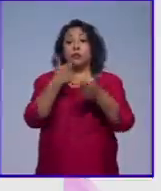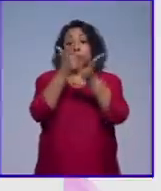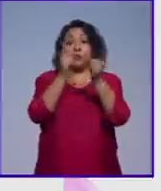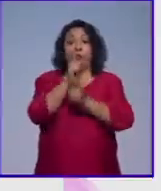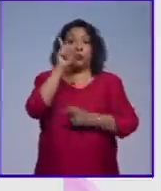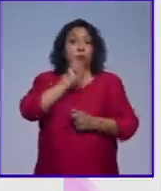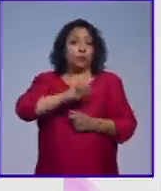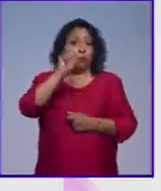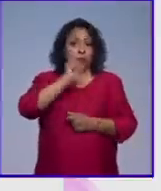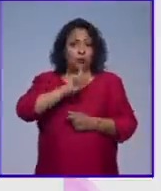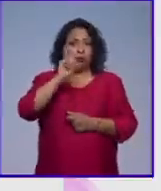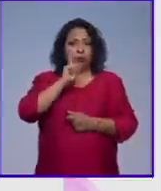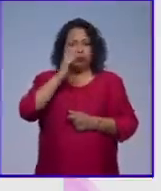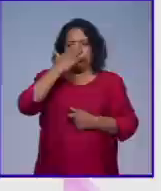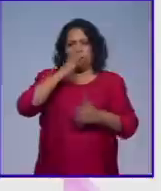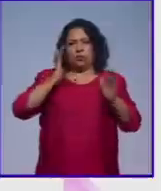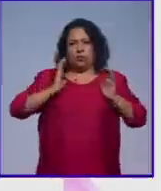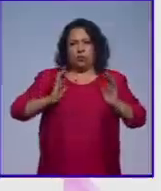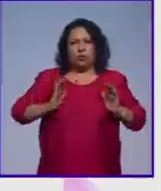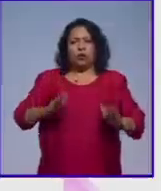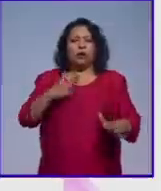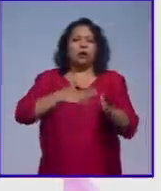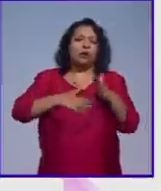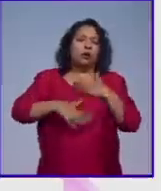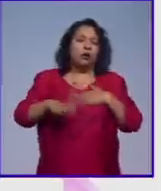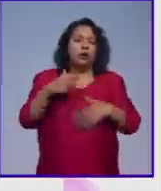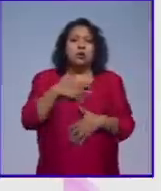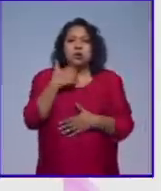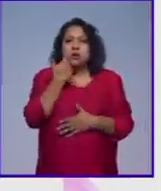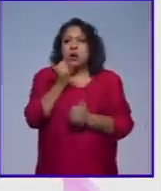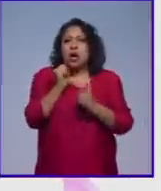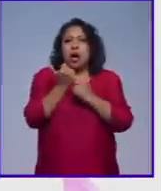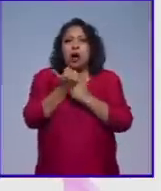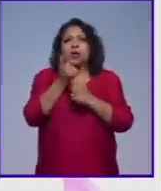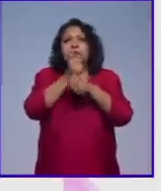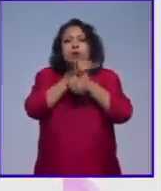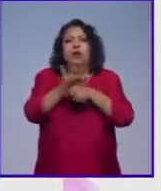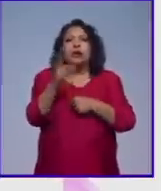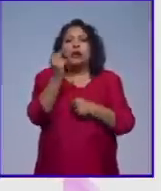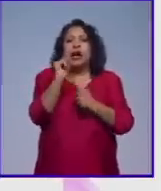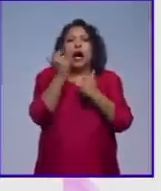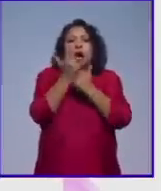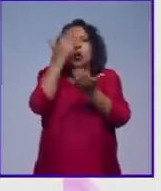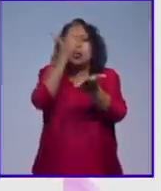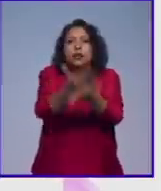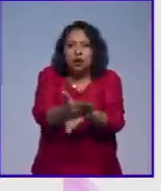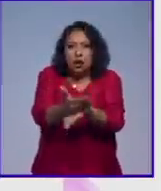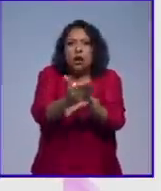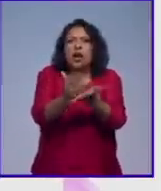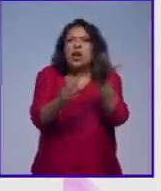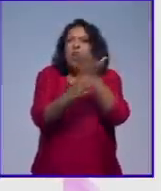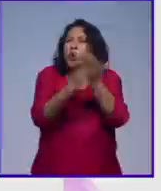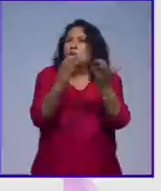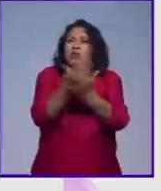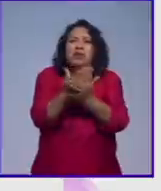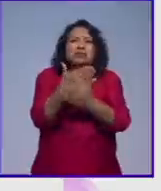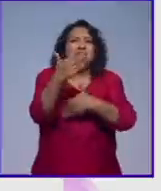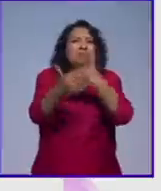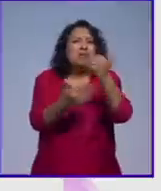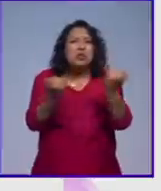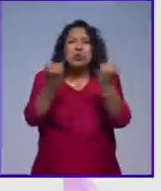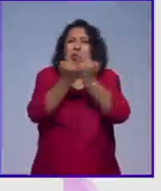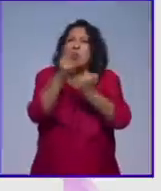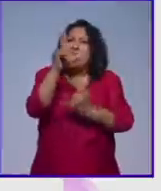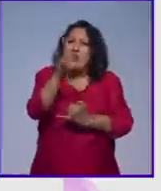de mujeres con sus cuerpos exhaustos intentan lo imposible. Necesitan que algo se detenga porque las cosas ya no ocurren como